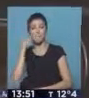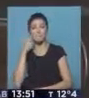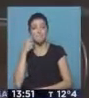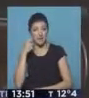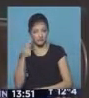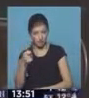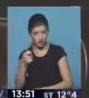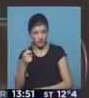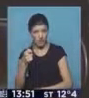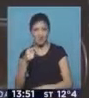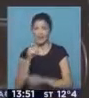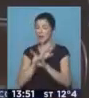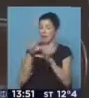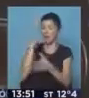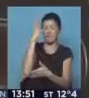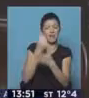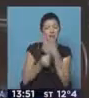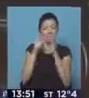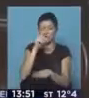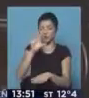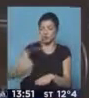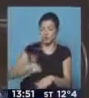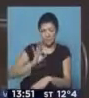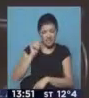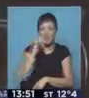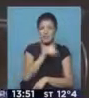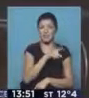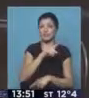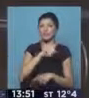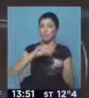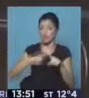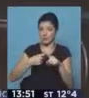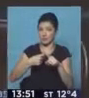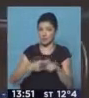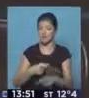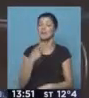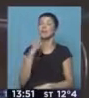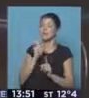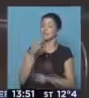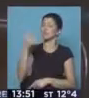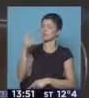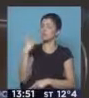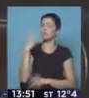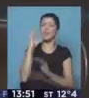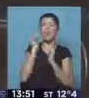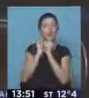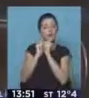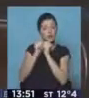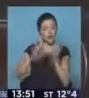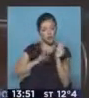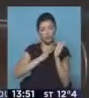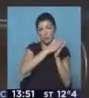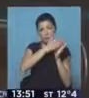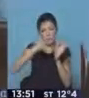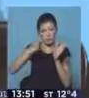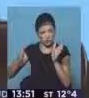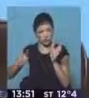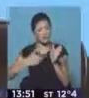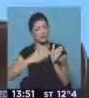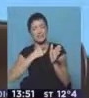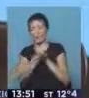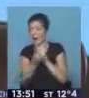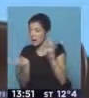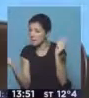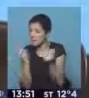Nicolás Maduro, no sería el asesino de esta persona. Es fuerte lo que dice Villalobos. En mayo